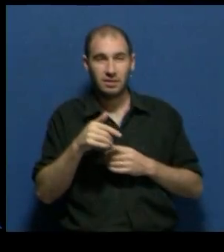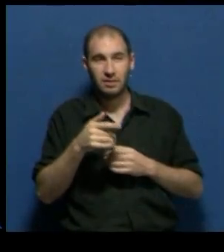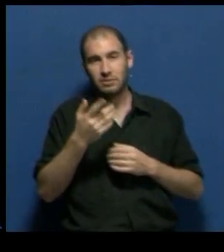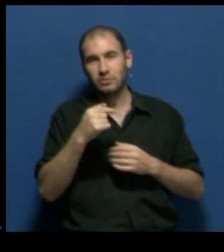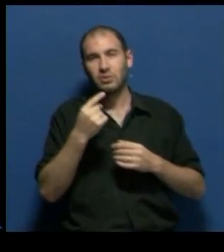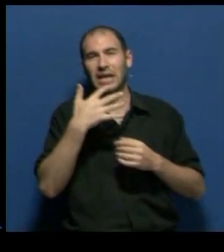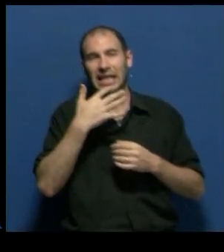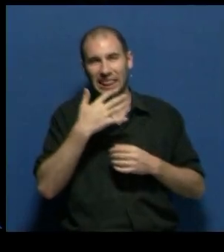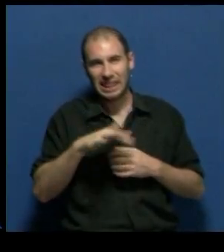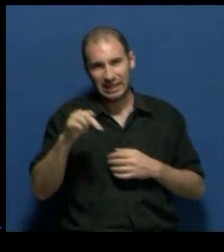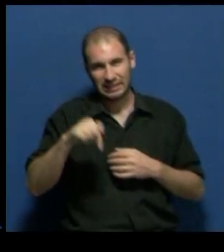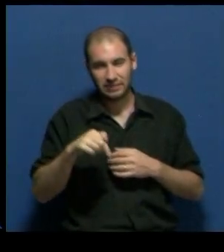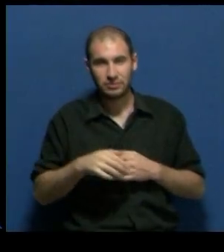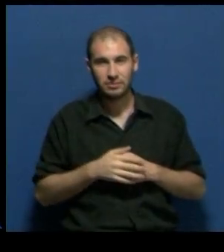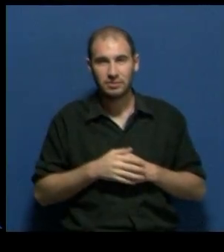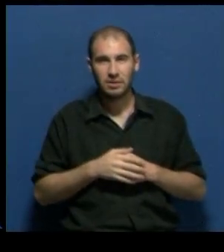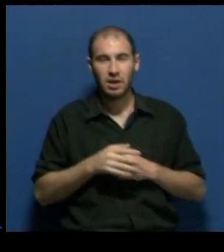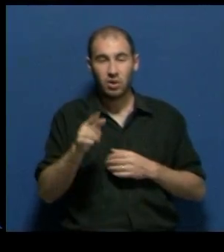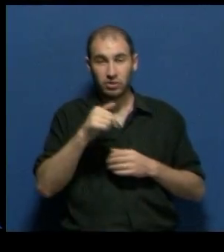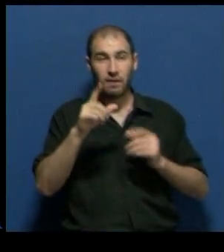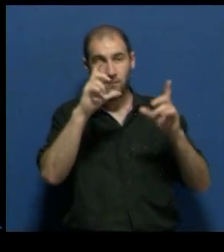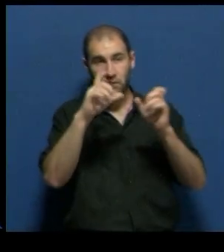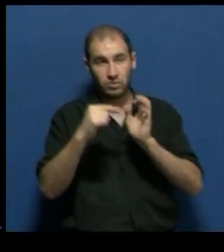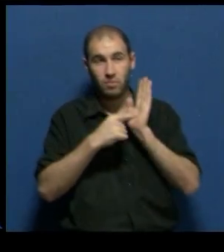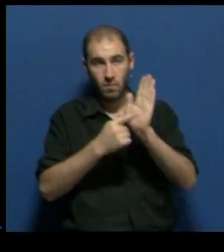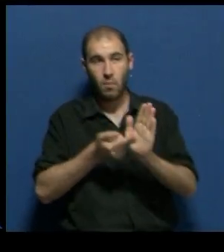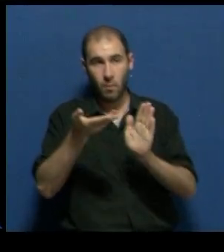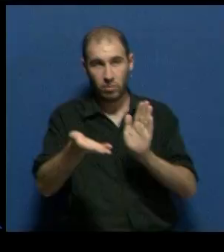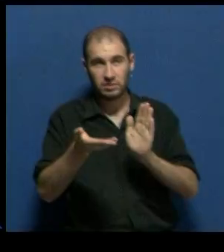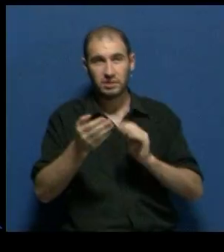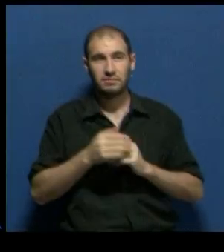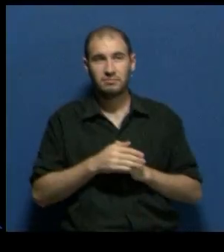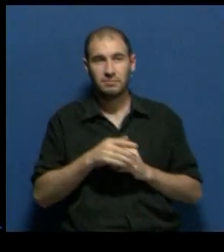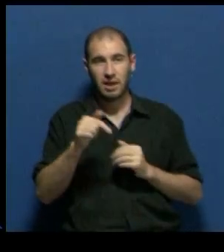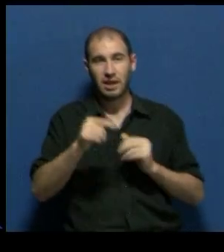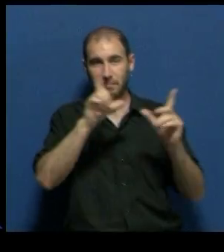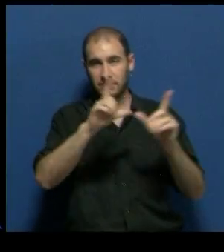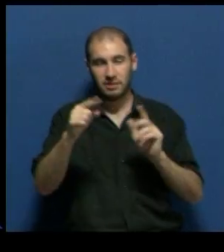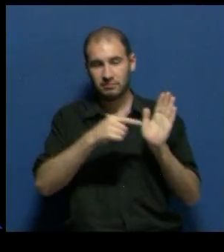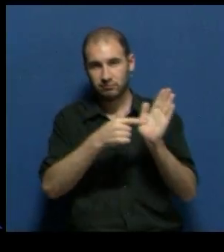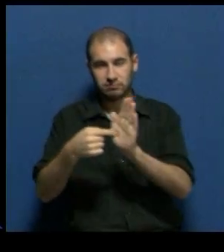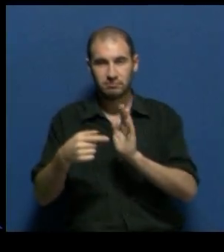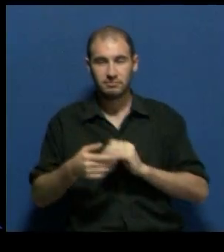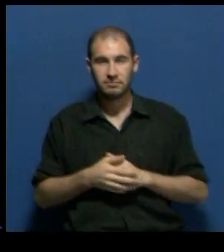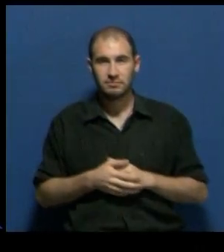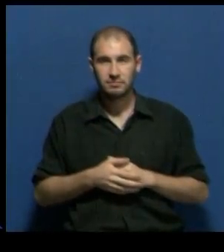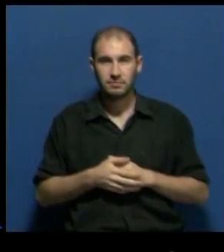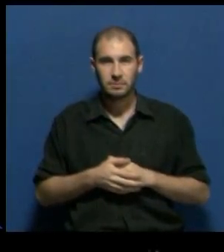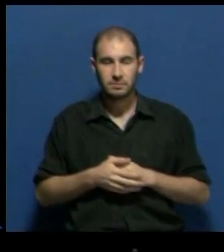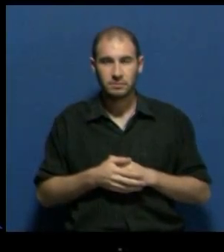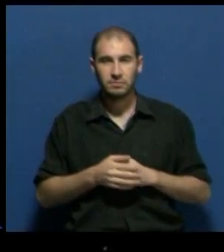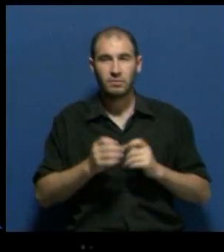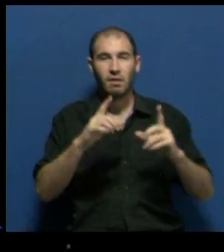nosotros podamos entender esto, cuando nosotros vemos estas imágenes que estamos atravesando en las pantallas, son